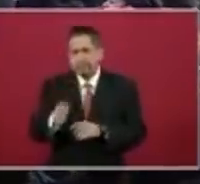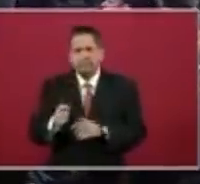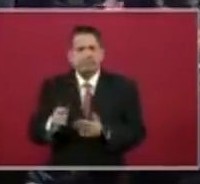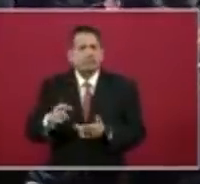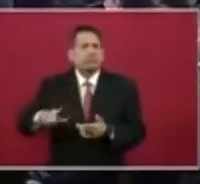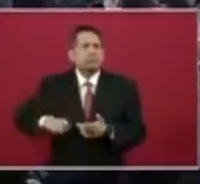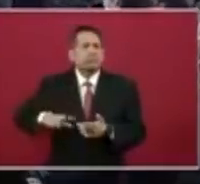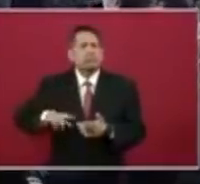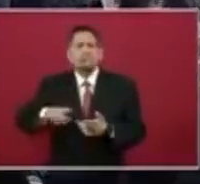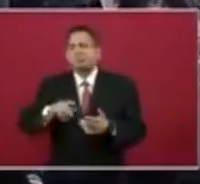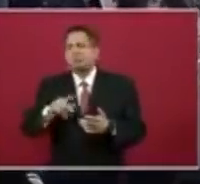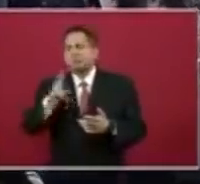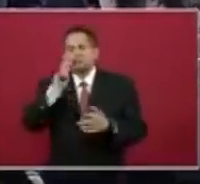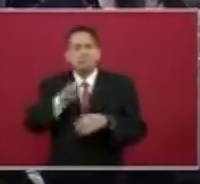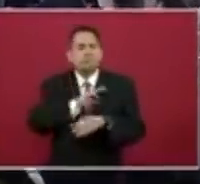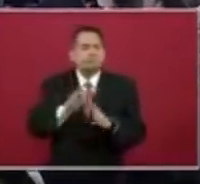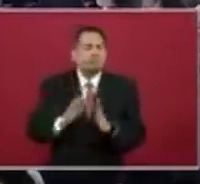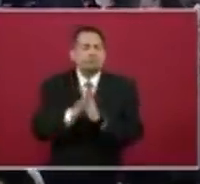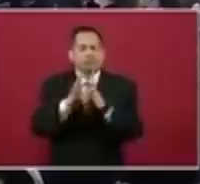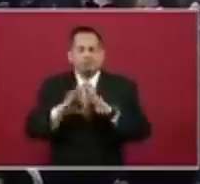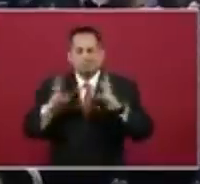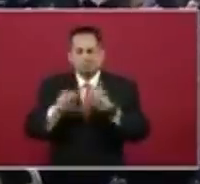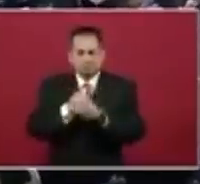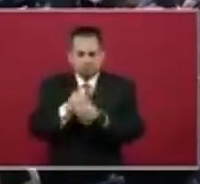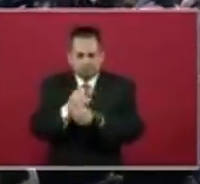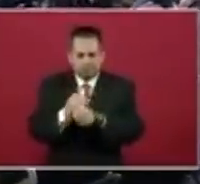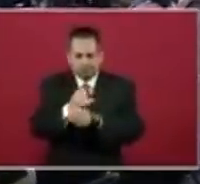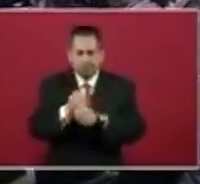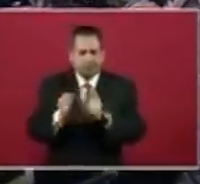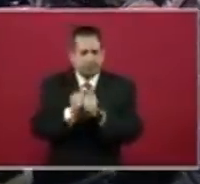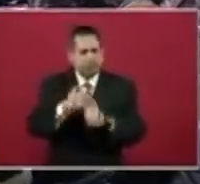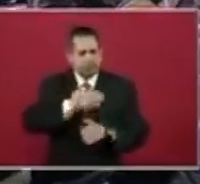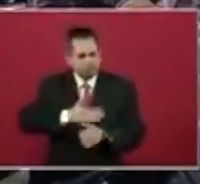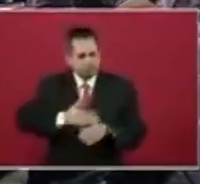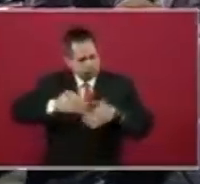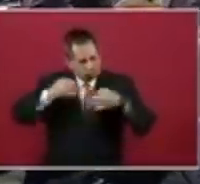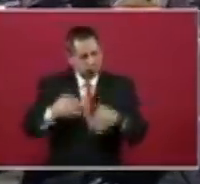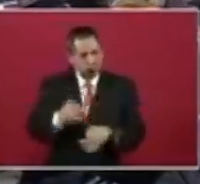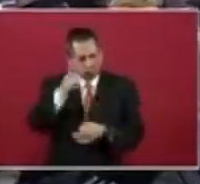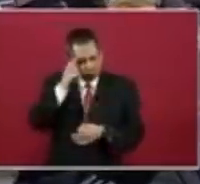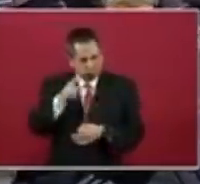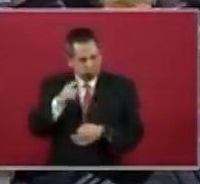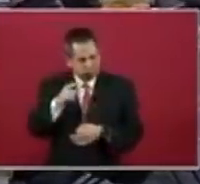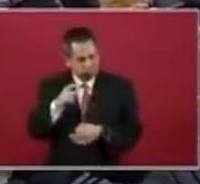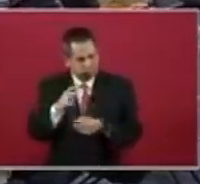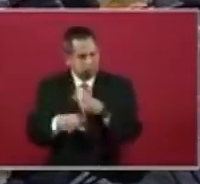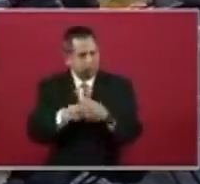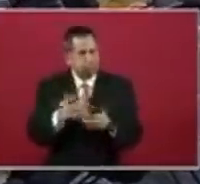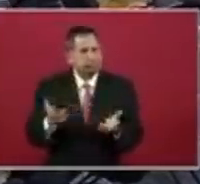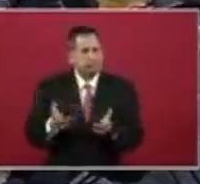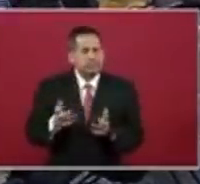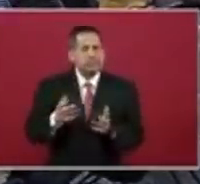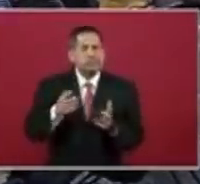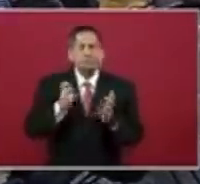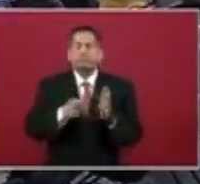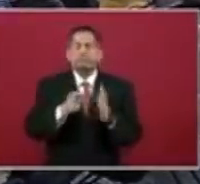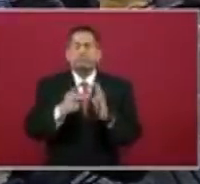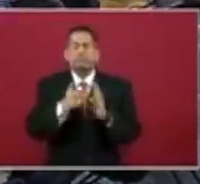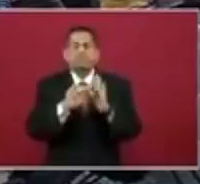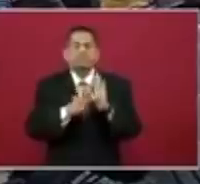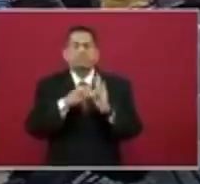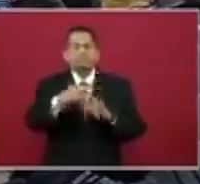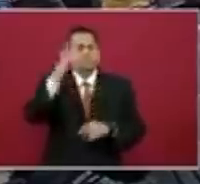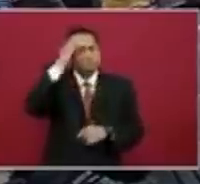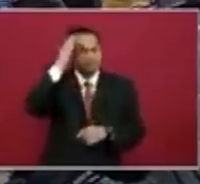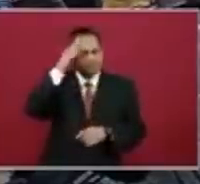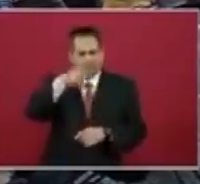Estado poder intervenir para que haya una investigación justa y adecuada a lo que se enmarcaba en torno a este líder.